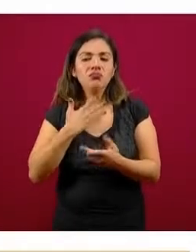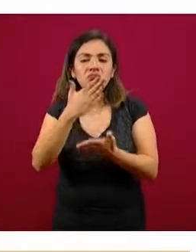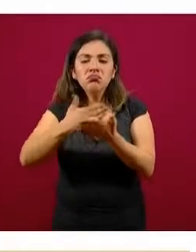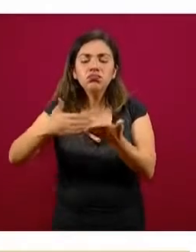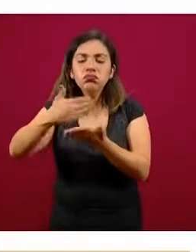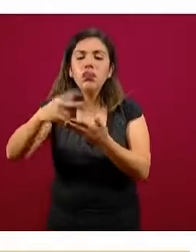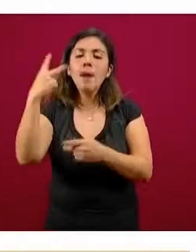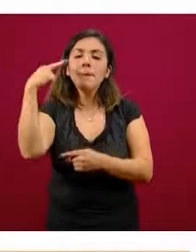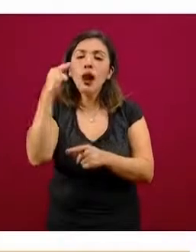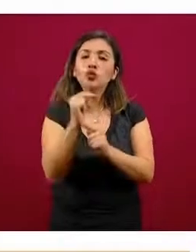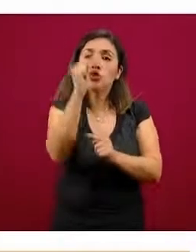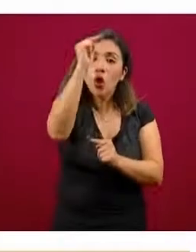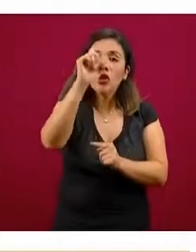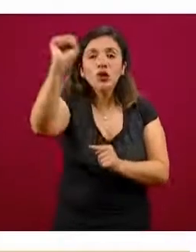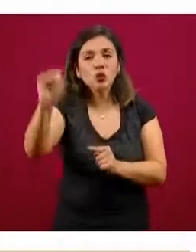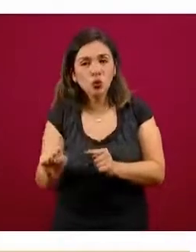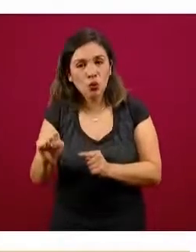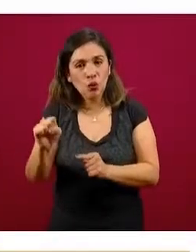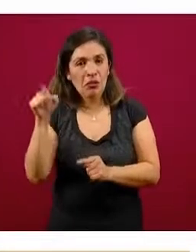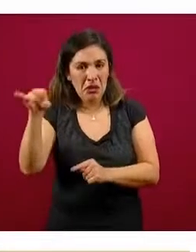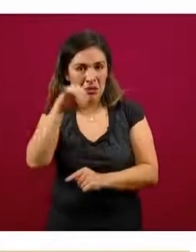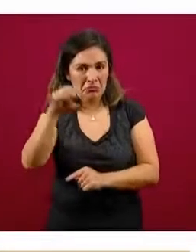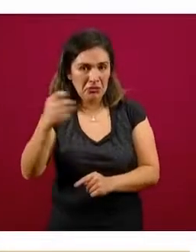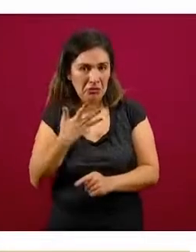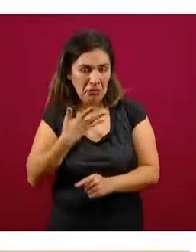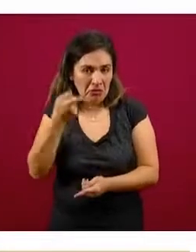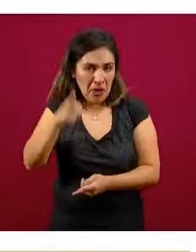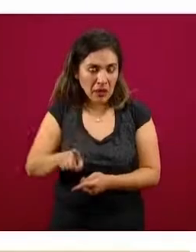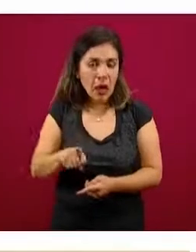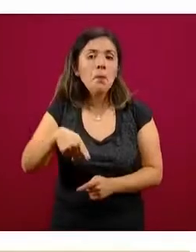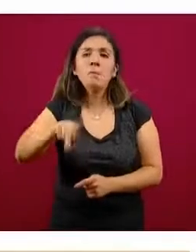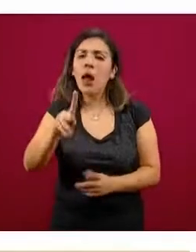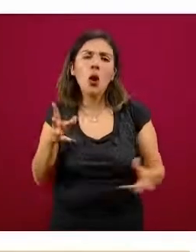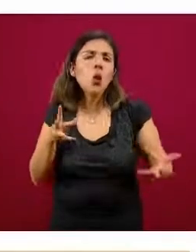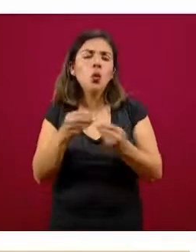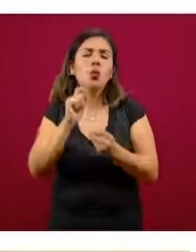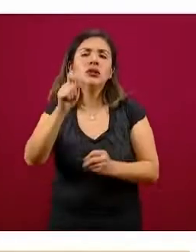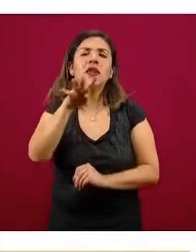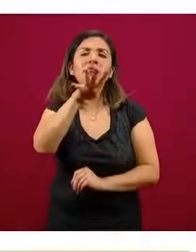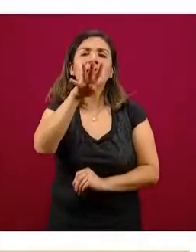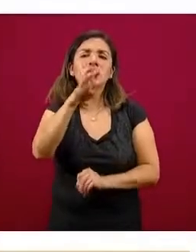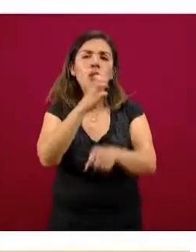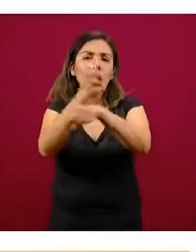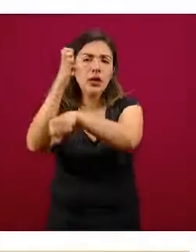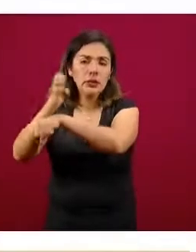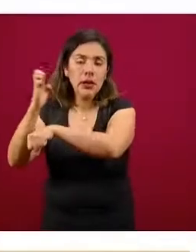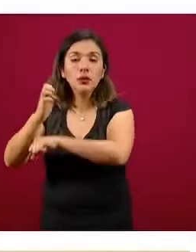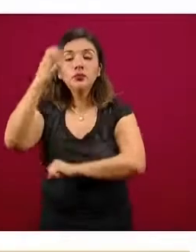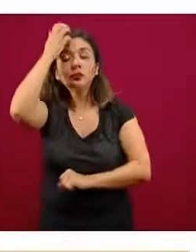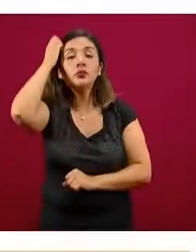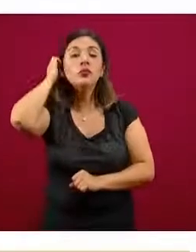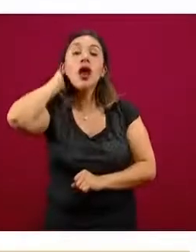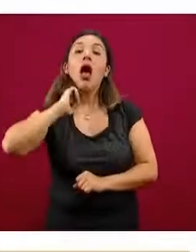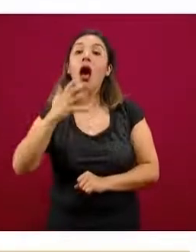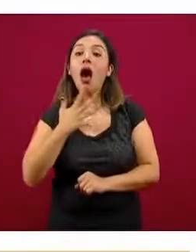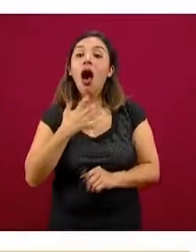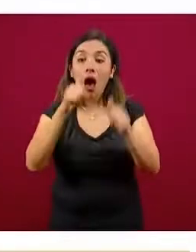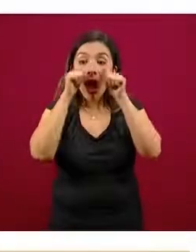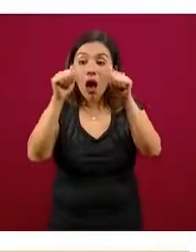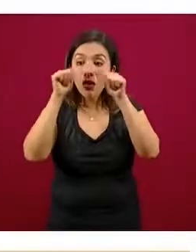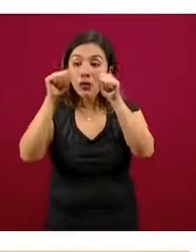como Veracruz Norte y Veracruz Sur en el Seguro Social, pero son, al final de cuentas, 19 entidades federativas. Atendemos